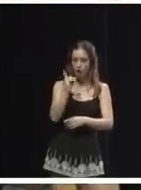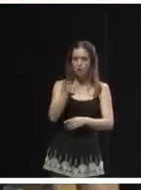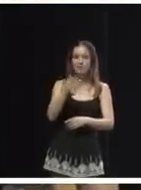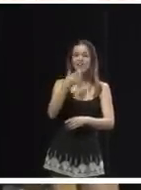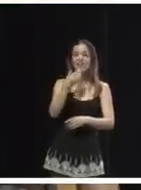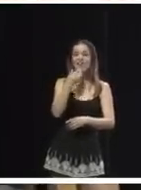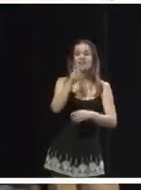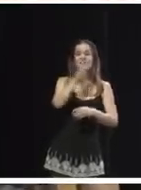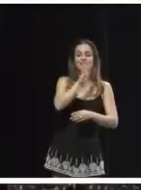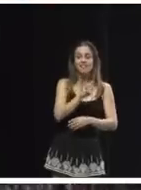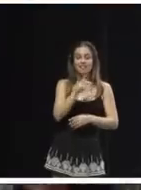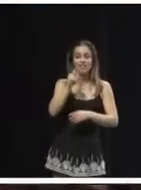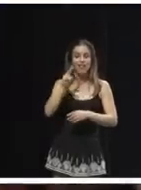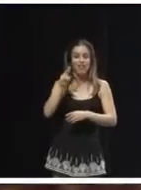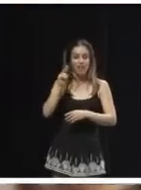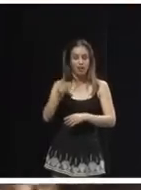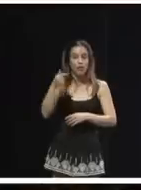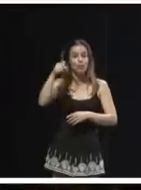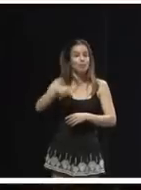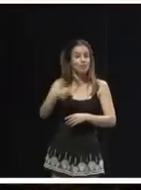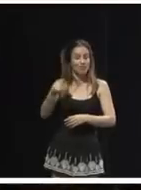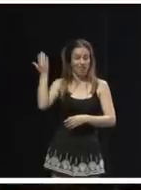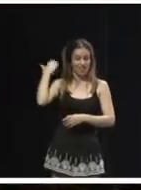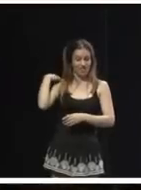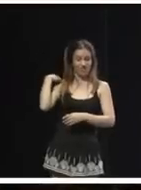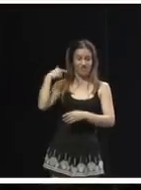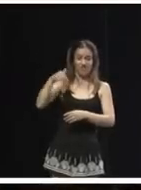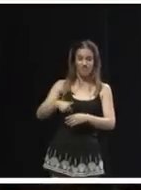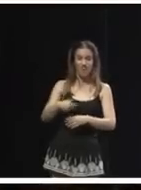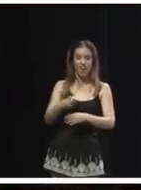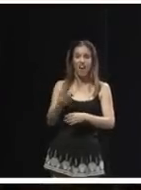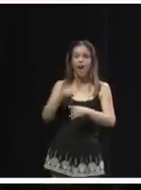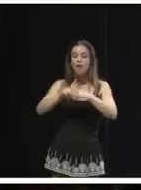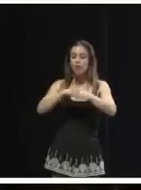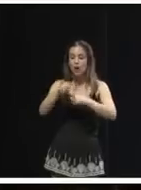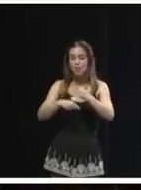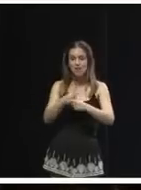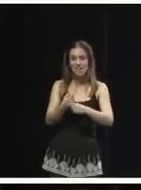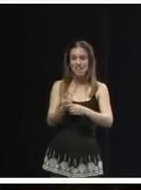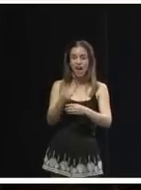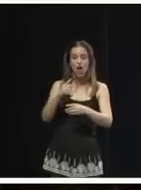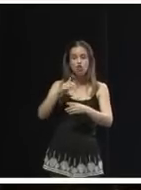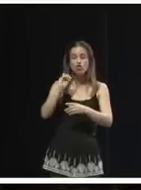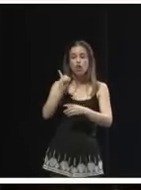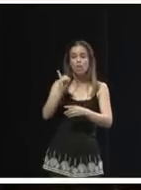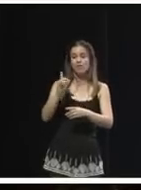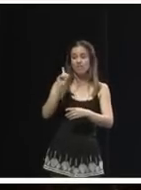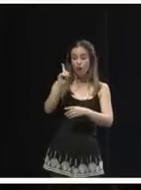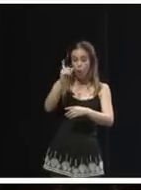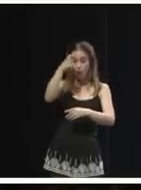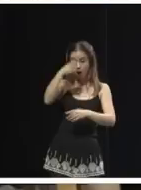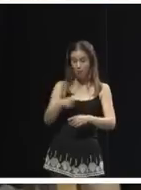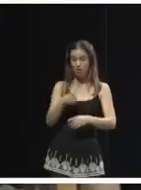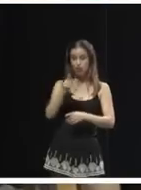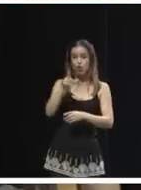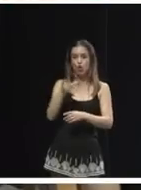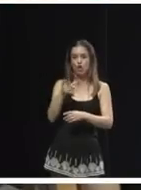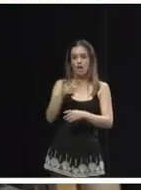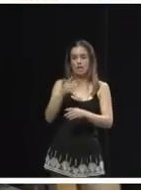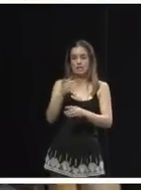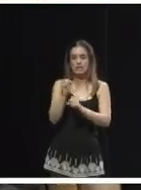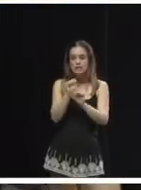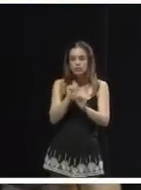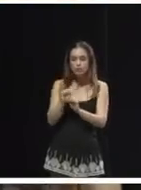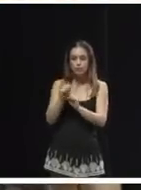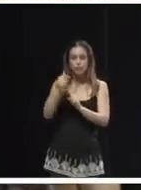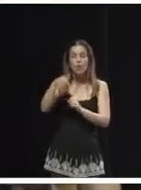permisos a las cargas y las cargas fiscales a las de las familias biparentales. Porque podemos eliminar esos suelos